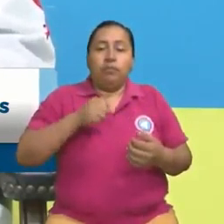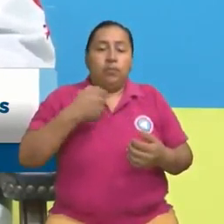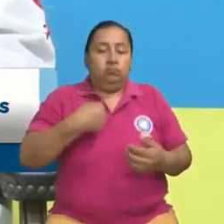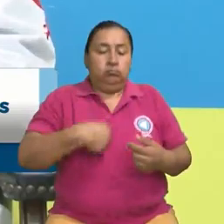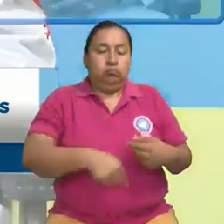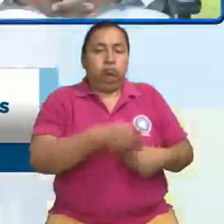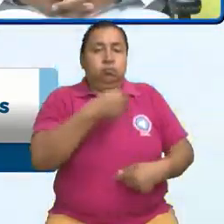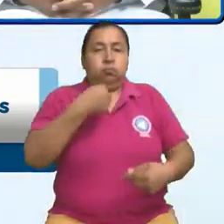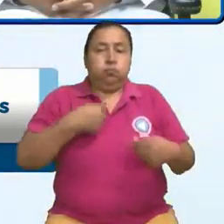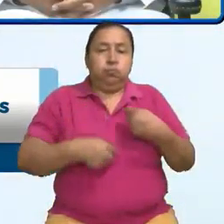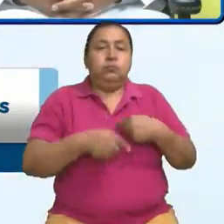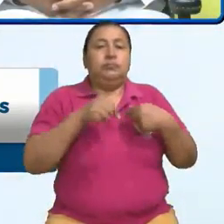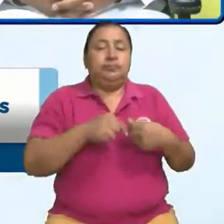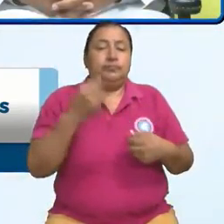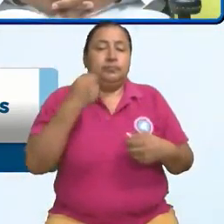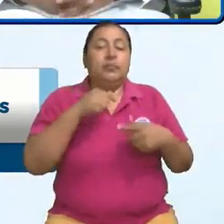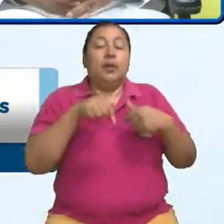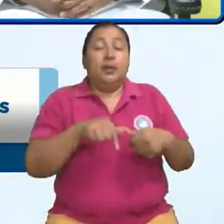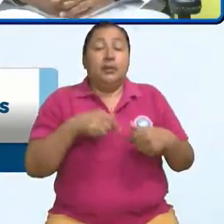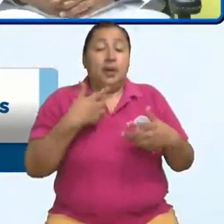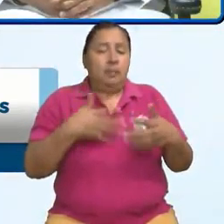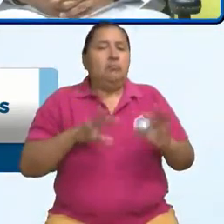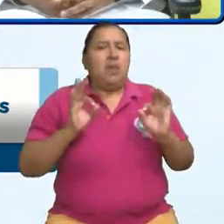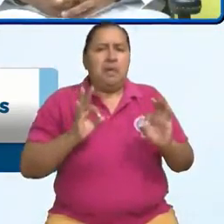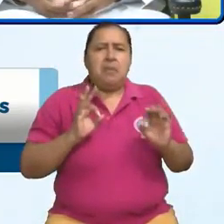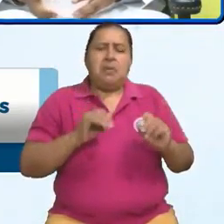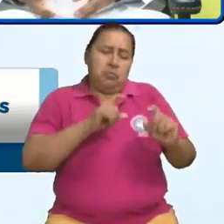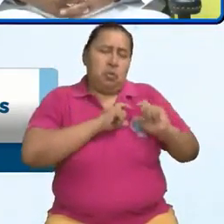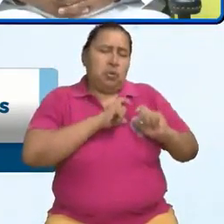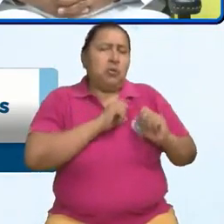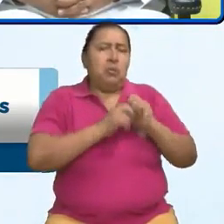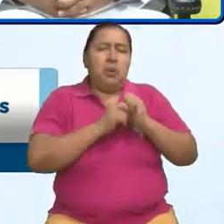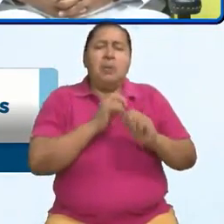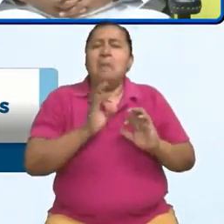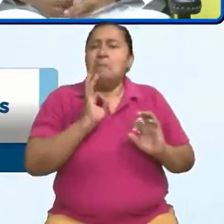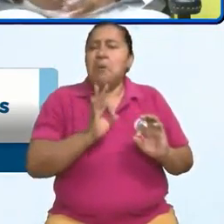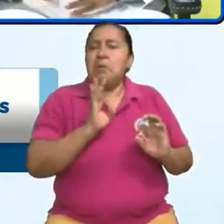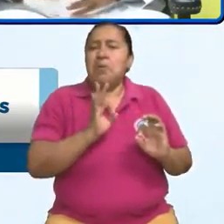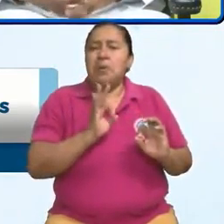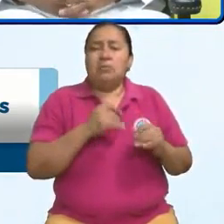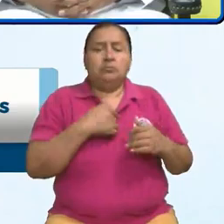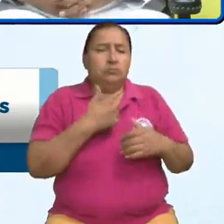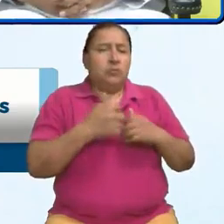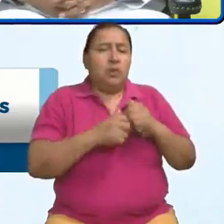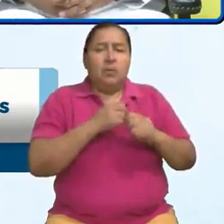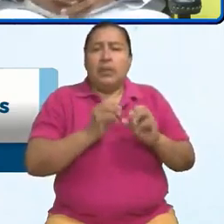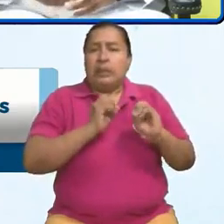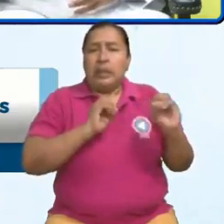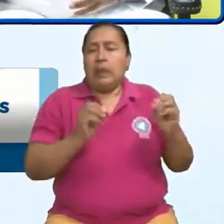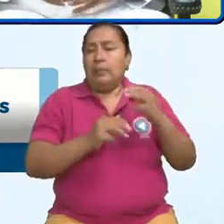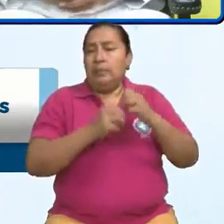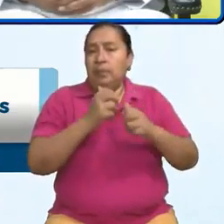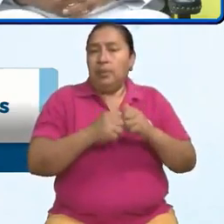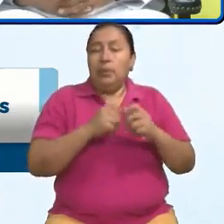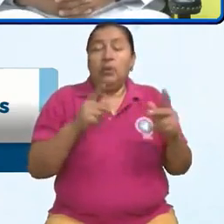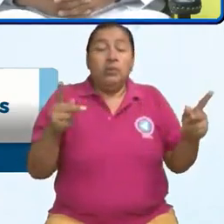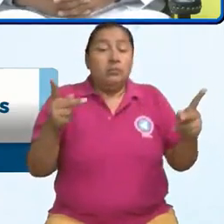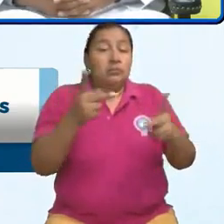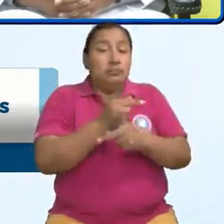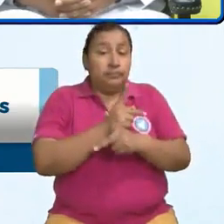nosotros utilizamos para operar. Entonces, en ese momento, la cardiopatía en el bebé, si no está complicada o no es una de las más